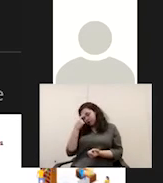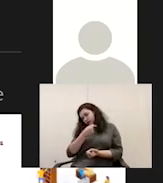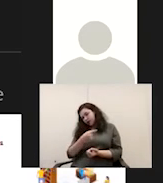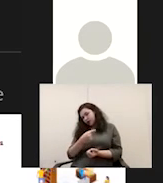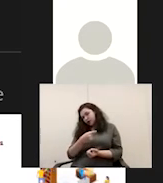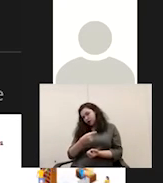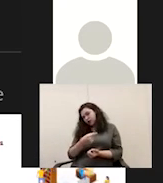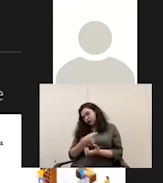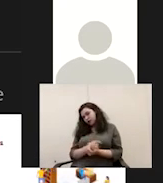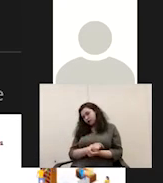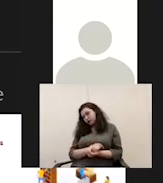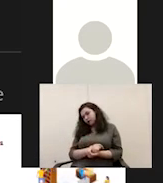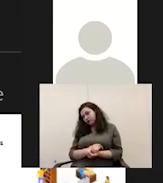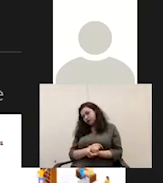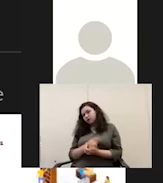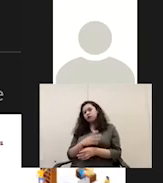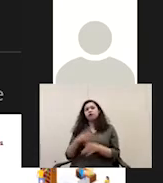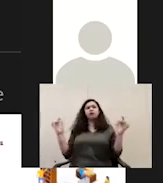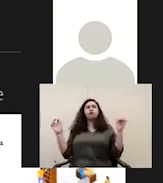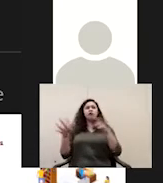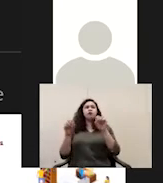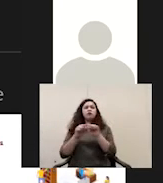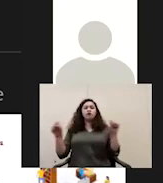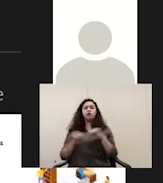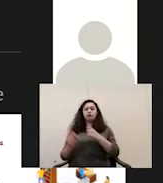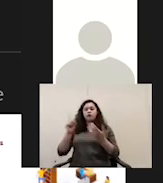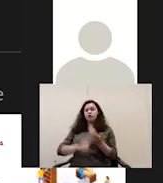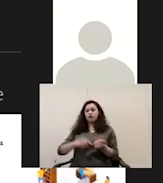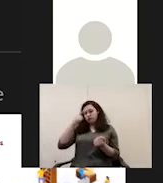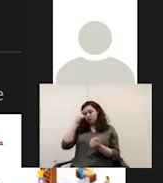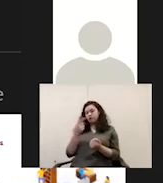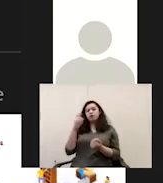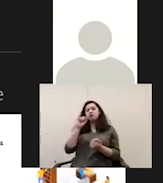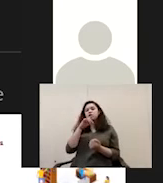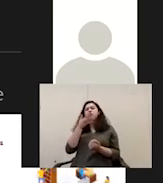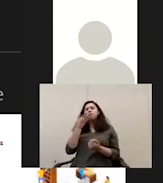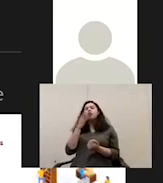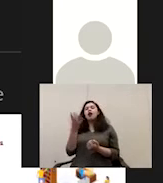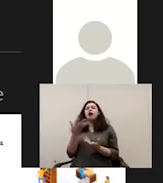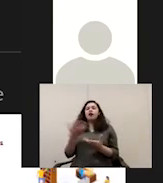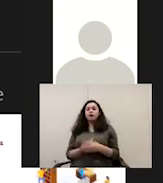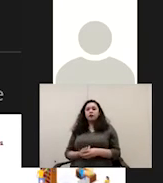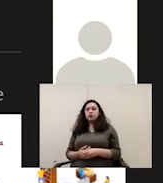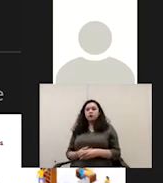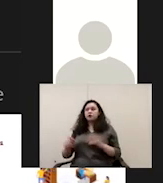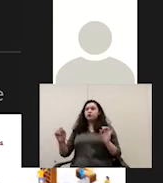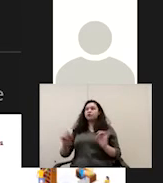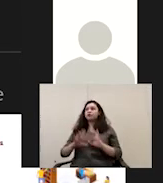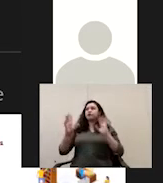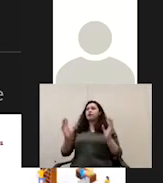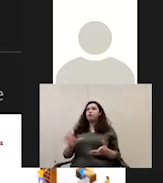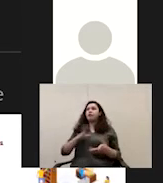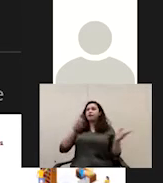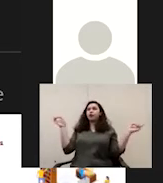manera presencial dentro del salón de clase que comúnmente lo hacían. Si tienen ventilación que tiene que